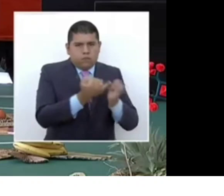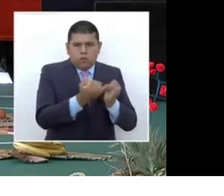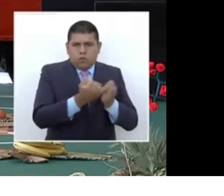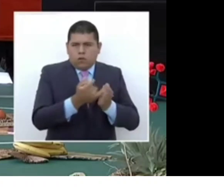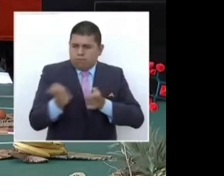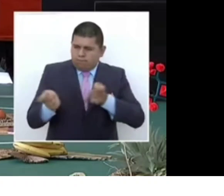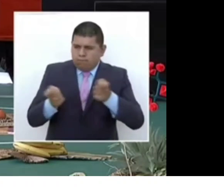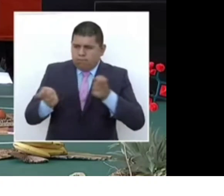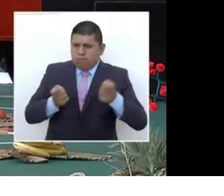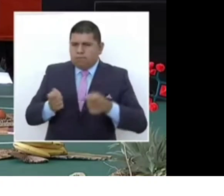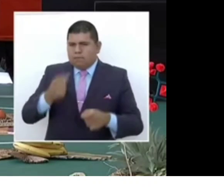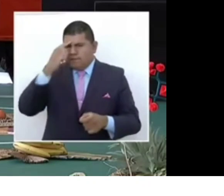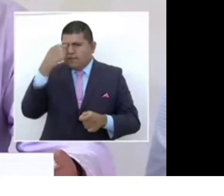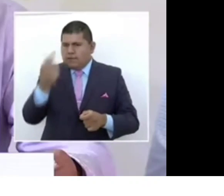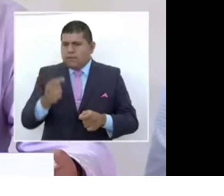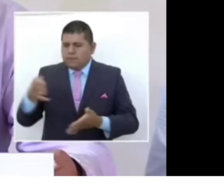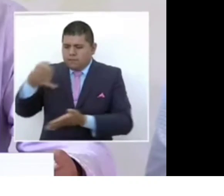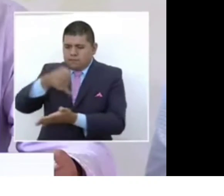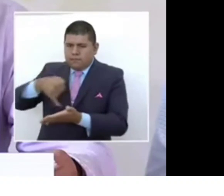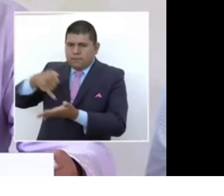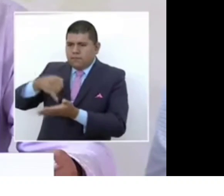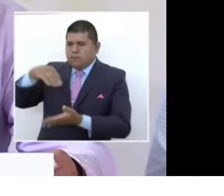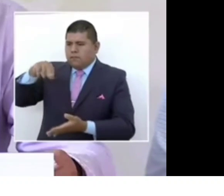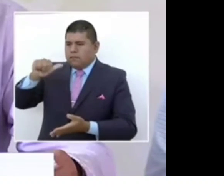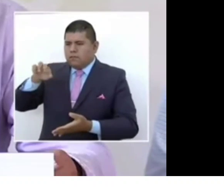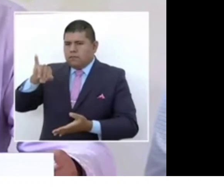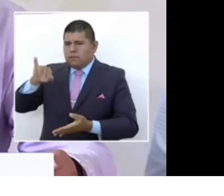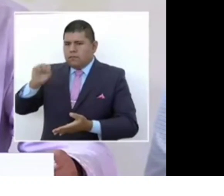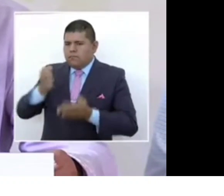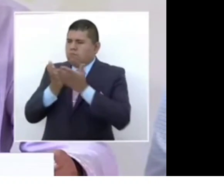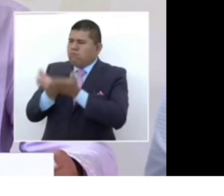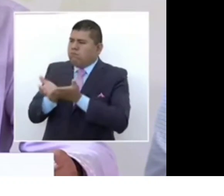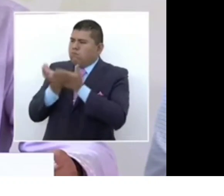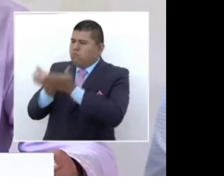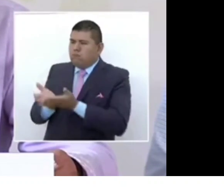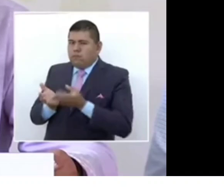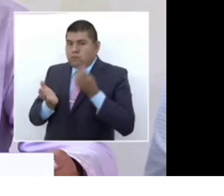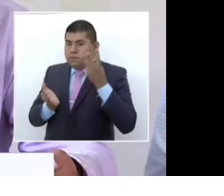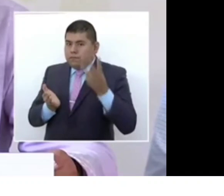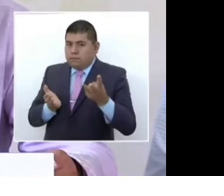para ir a las Islas Marías. Son tres barcos